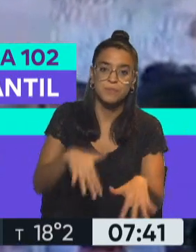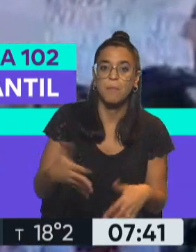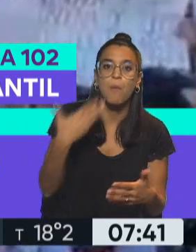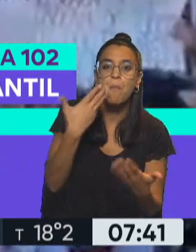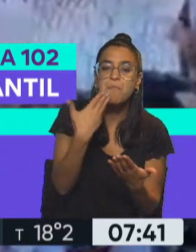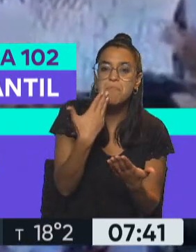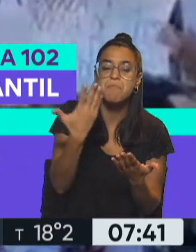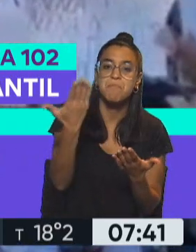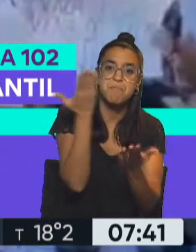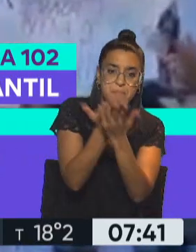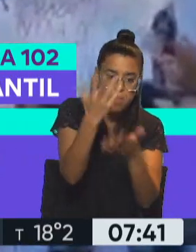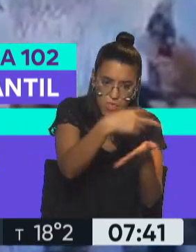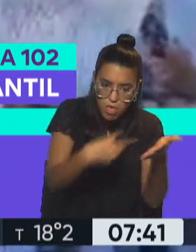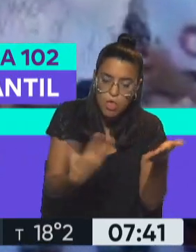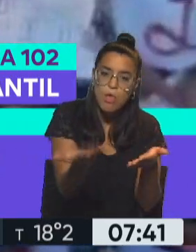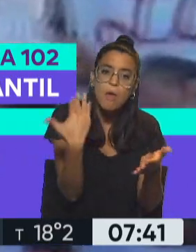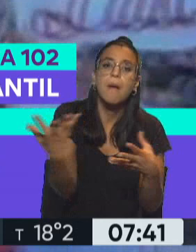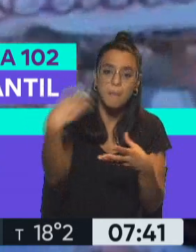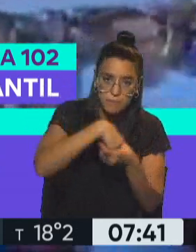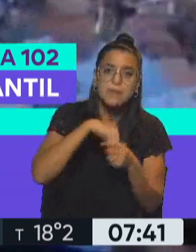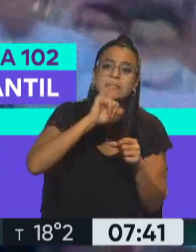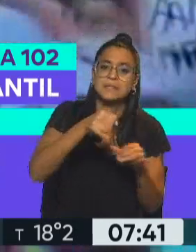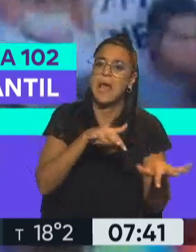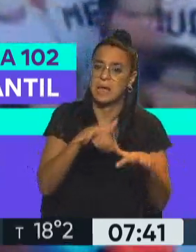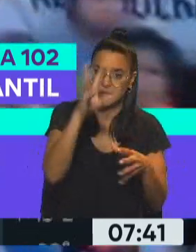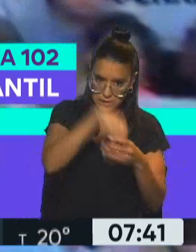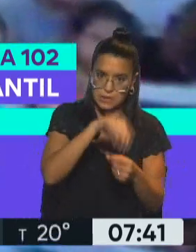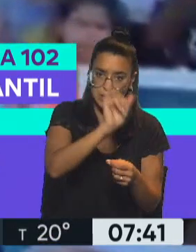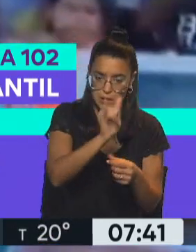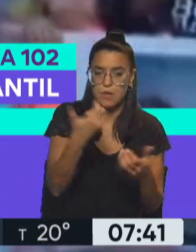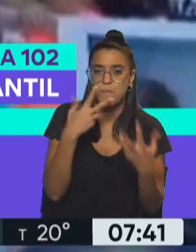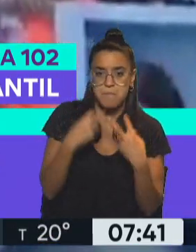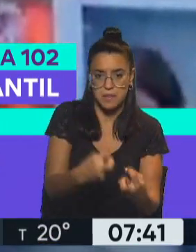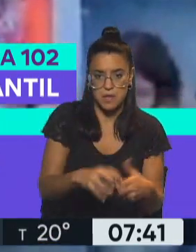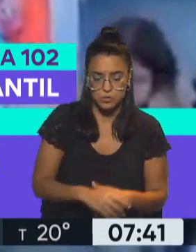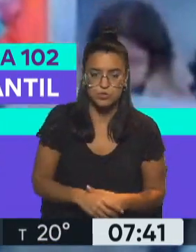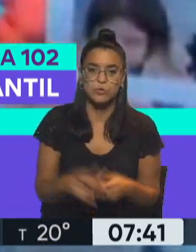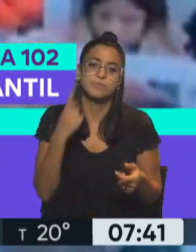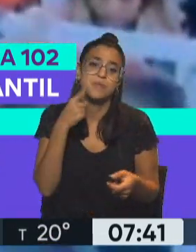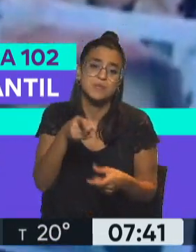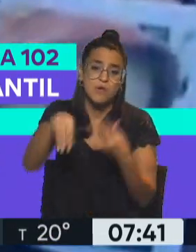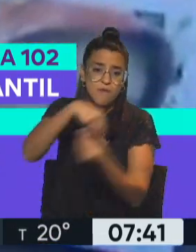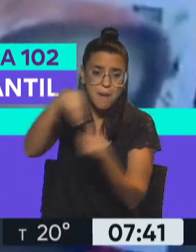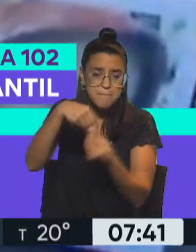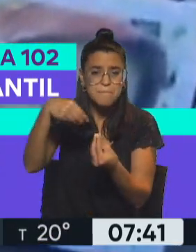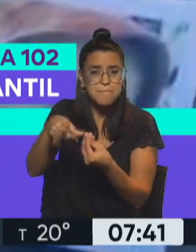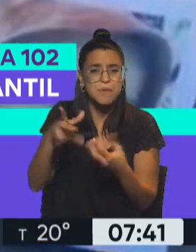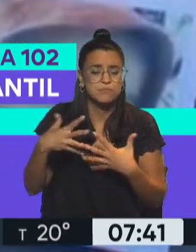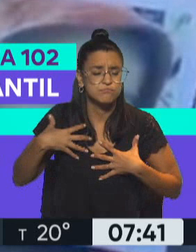creyentes, ¿sí?, para ser partícipamente activos de la causa. Y en líneas generales es un núcleo familiar que está